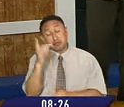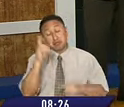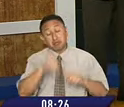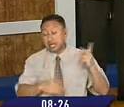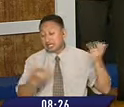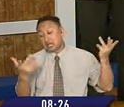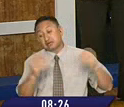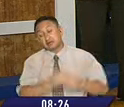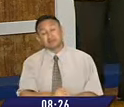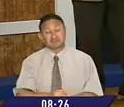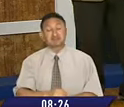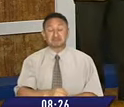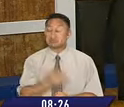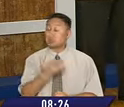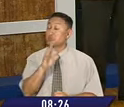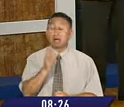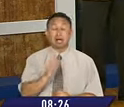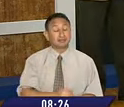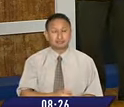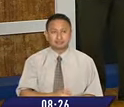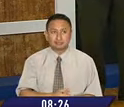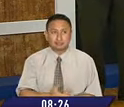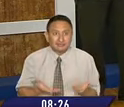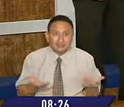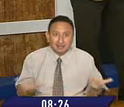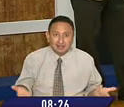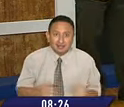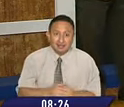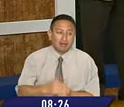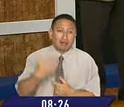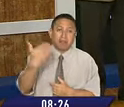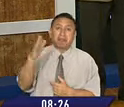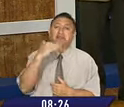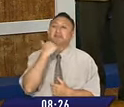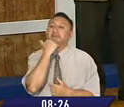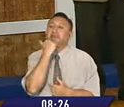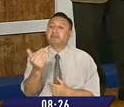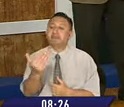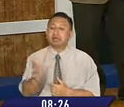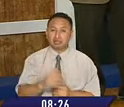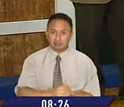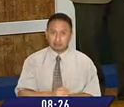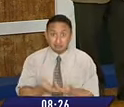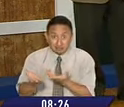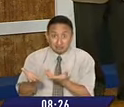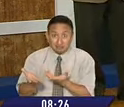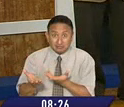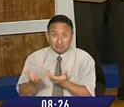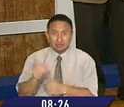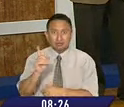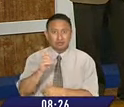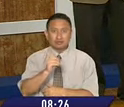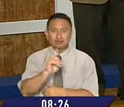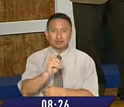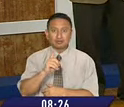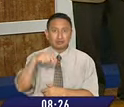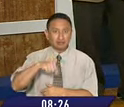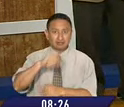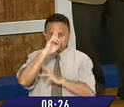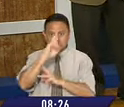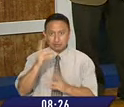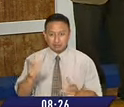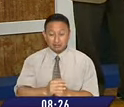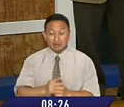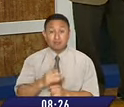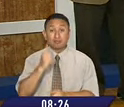hay insumos, o sea, en pocas, arréglese. No es forma de tratar a los ciudadanos de este país. Por eso hay que